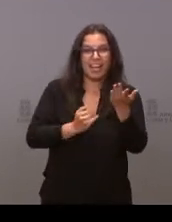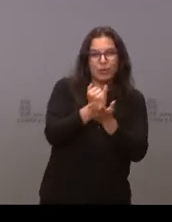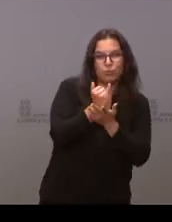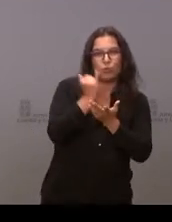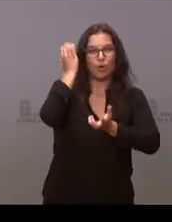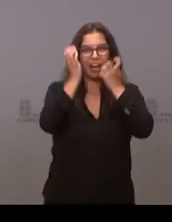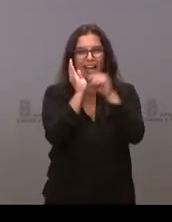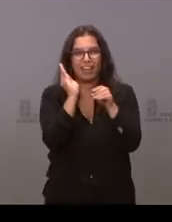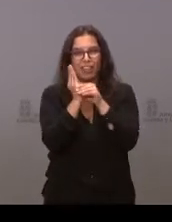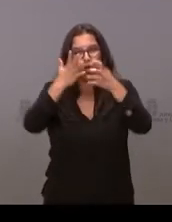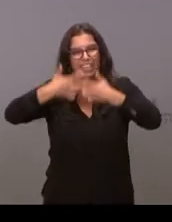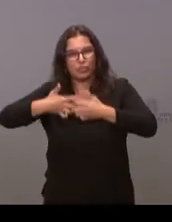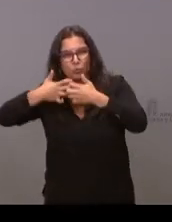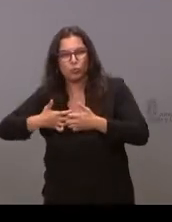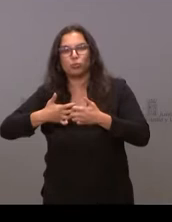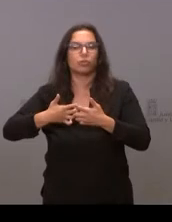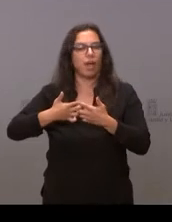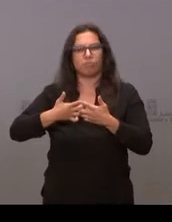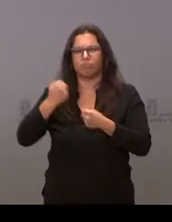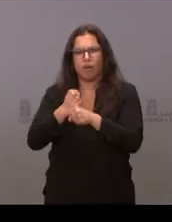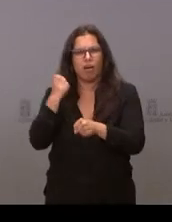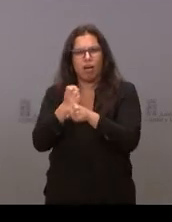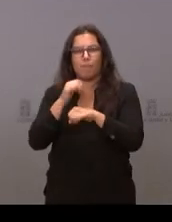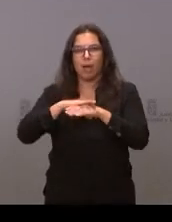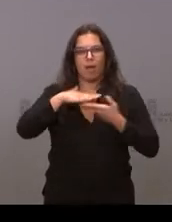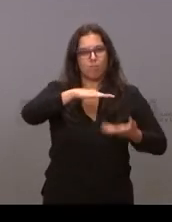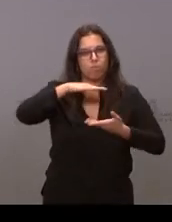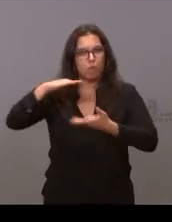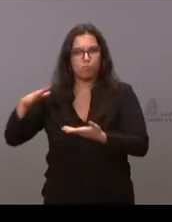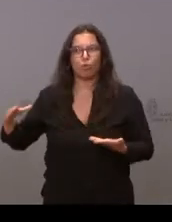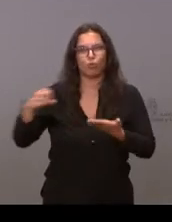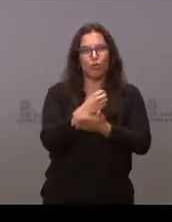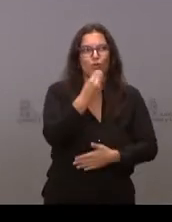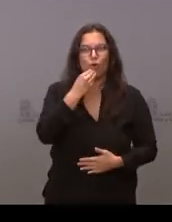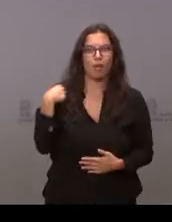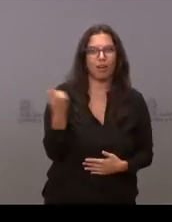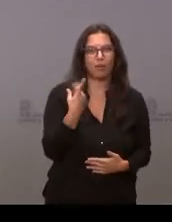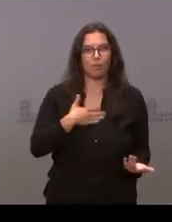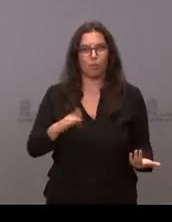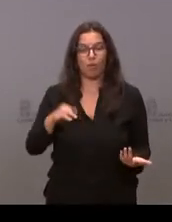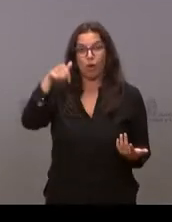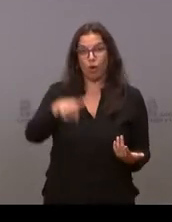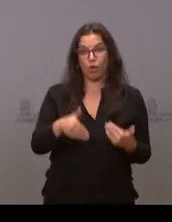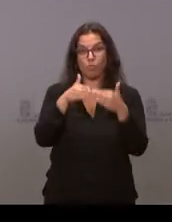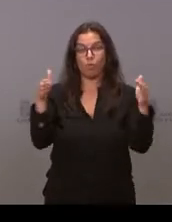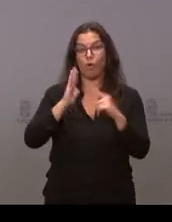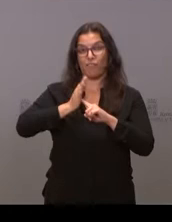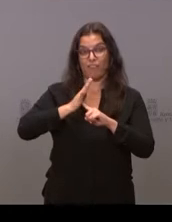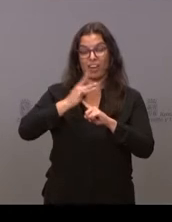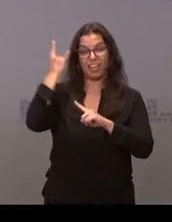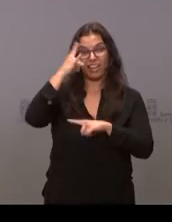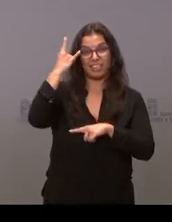sin descanso para garantizar el suministro de alimentos. Hoy, en la apertura de Salamac, es un